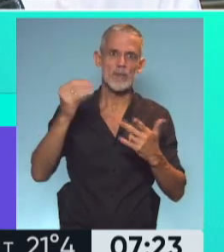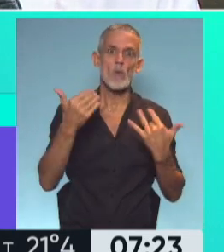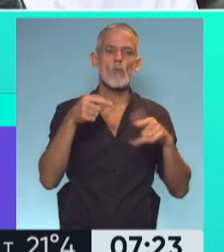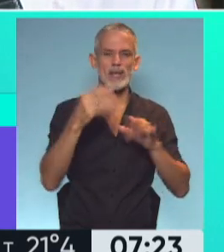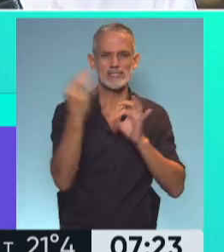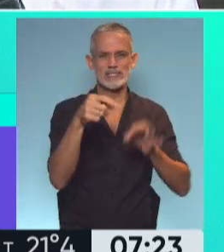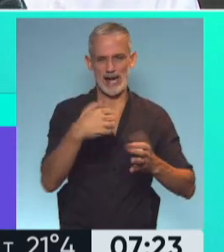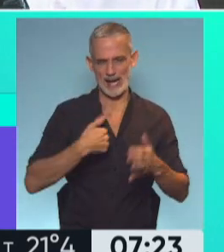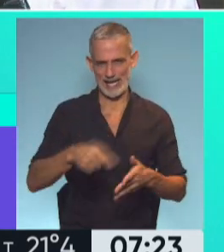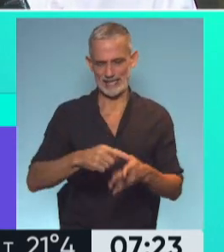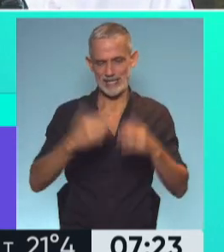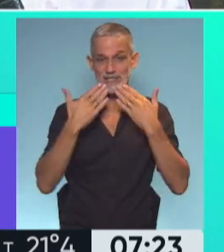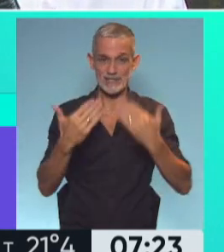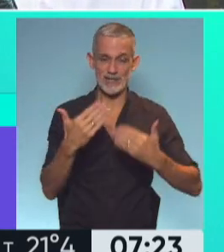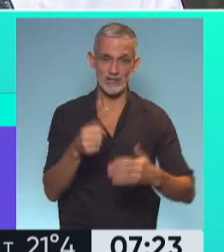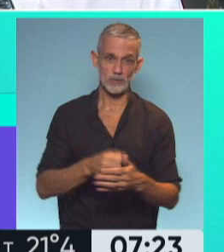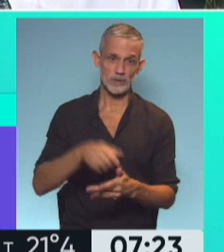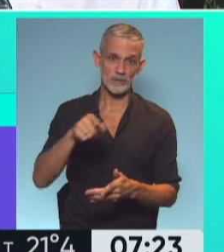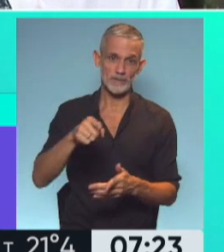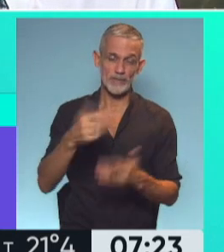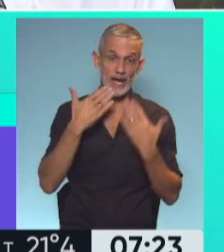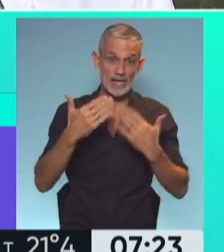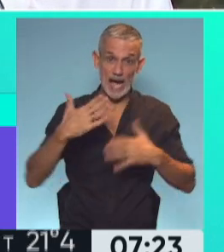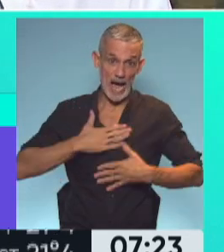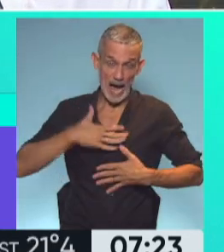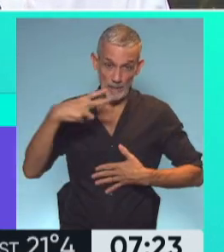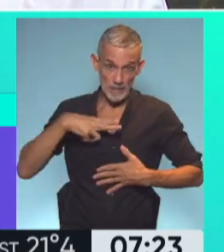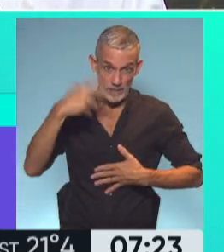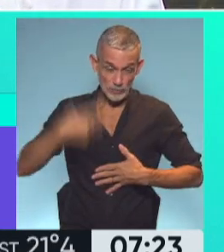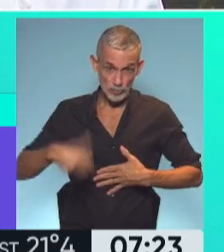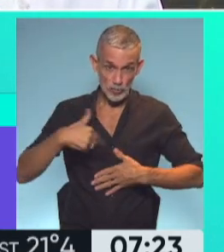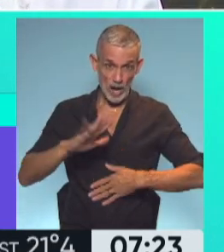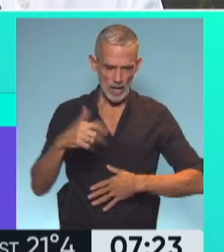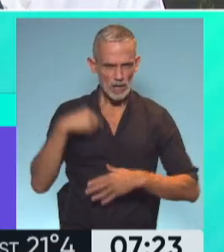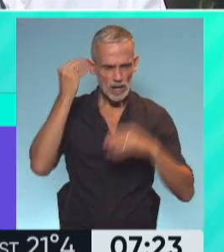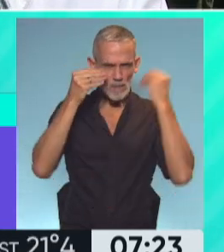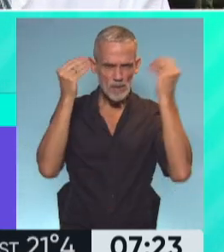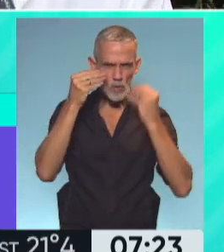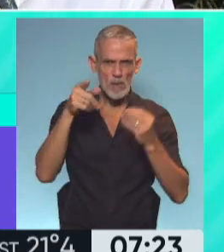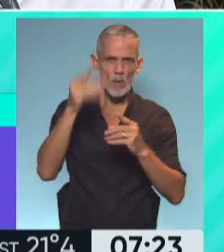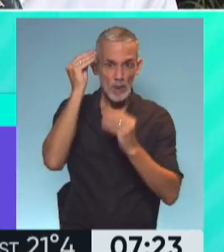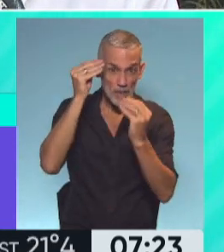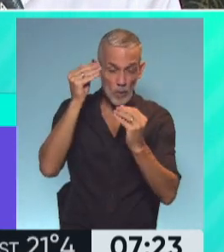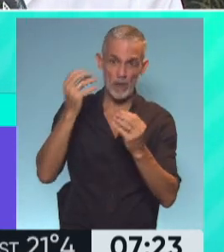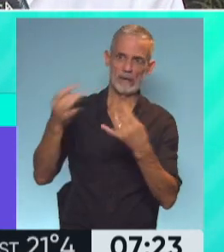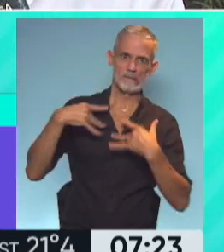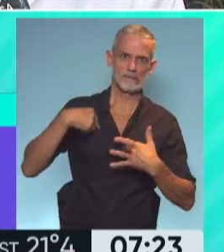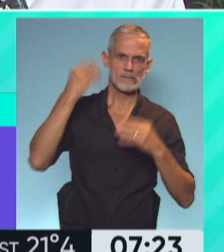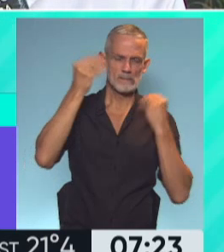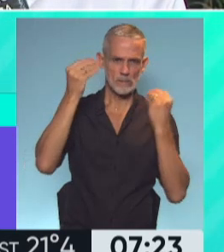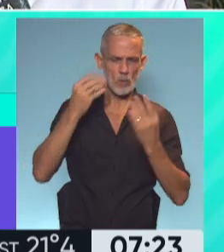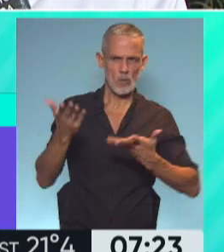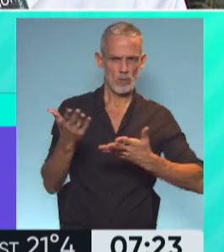verosímiles. doctor, le agradecemos este contacto. A mí, en lo personal, digo, me deja muy preocupado su preocupación. Me deja muy preocupado